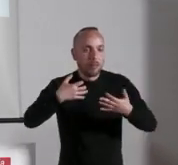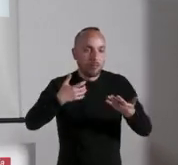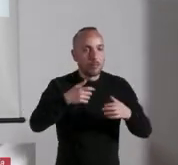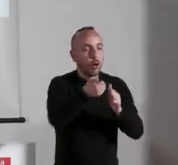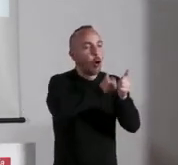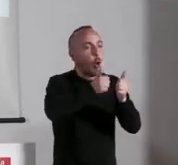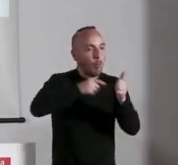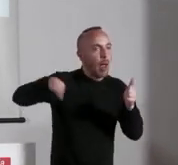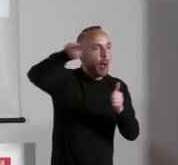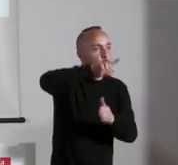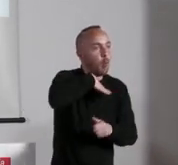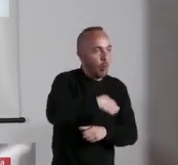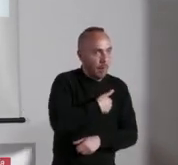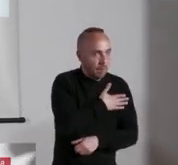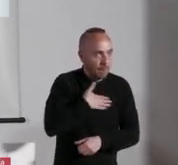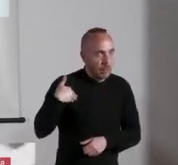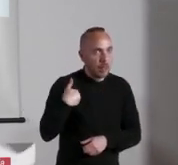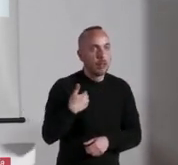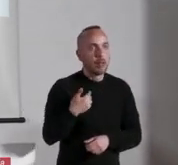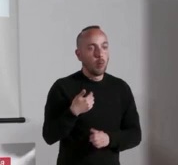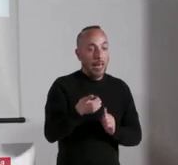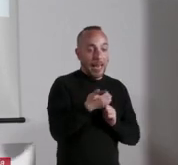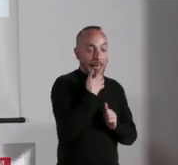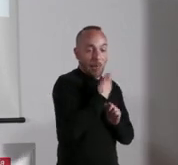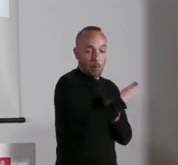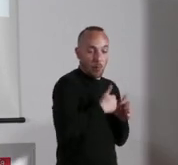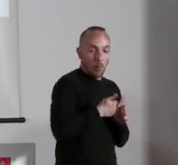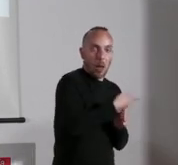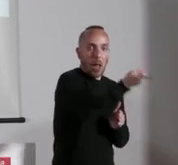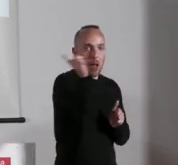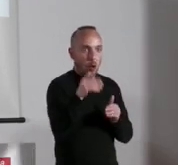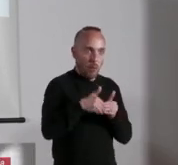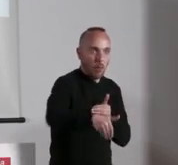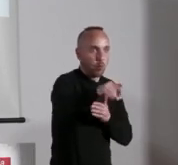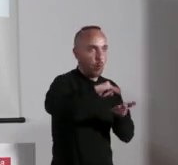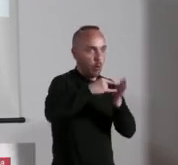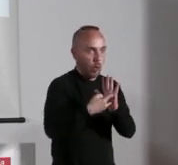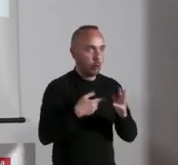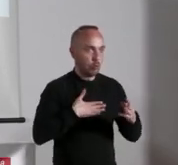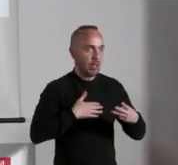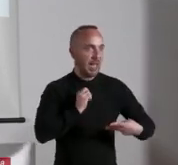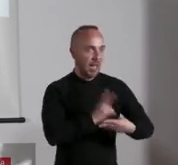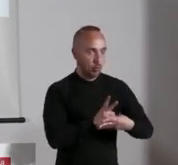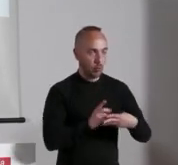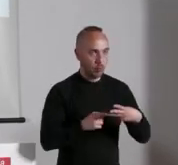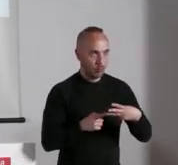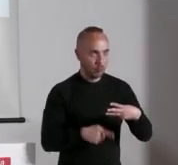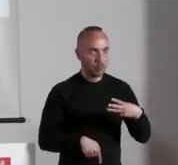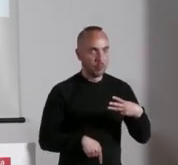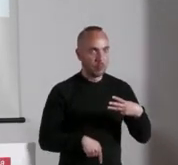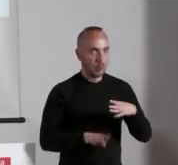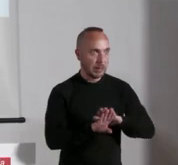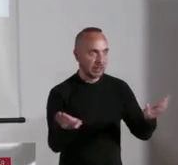escalable y replicable, sirviendo como ejemplo para nuevos proyectos que vengan en un futuro. Y bueno, ya está. Básicamente